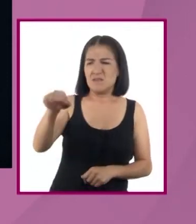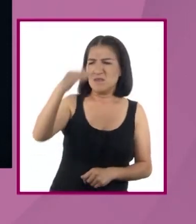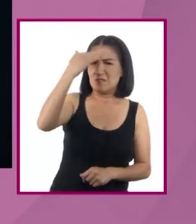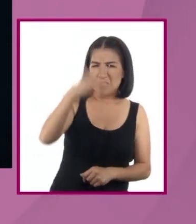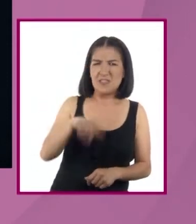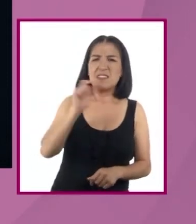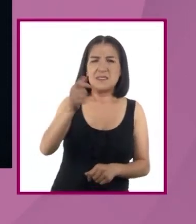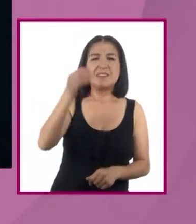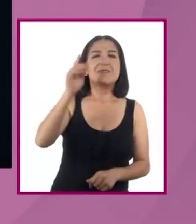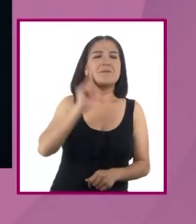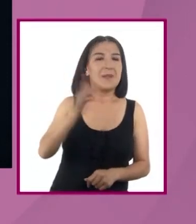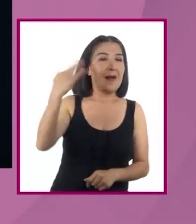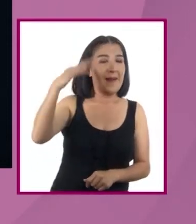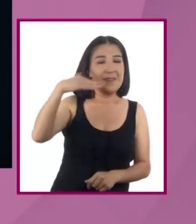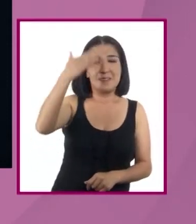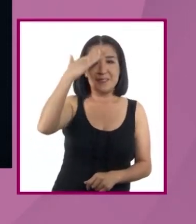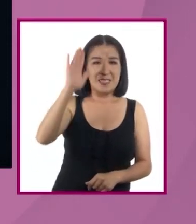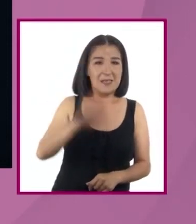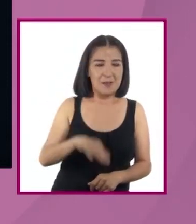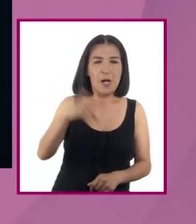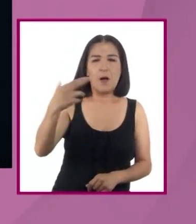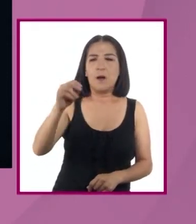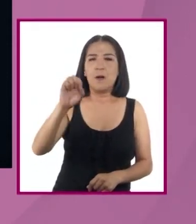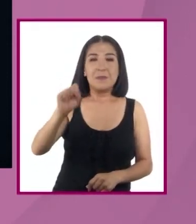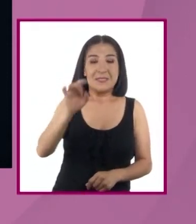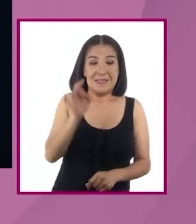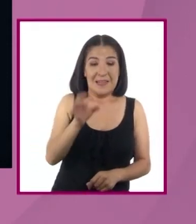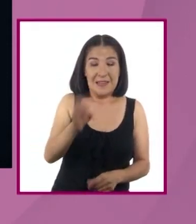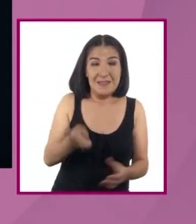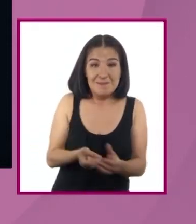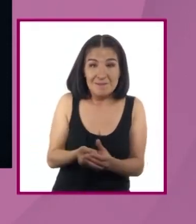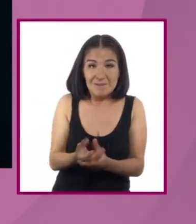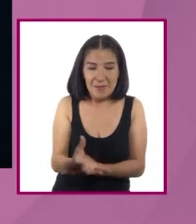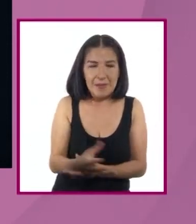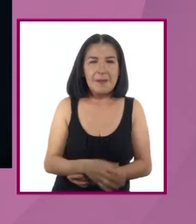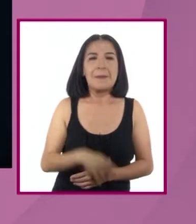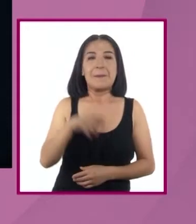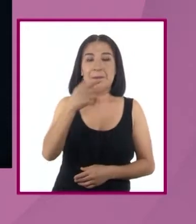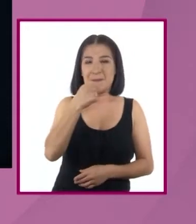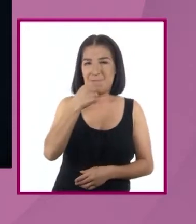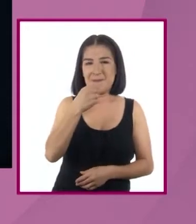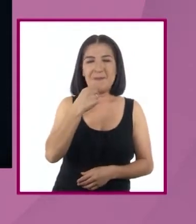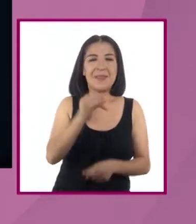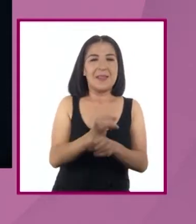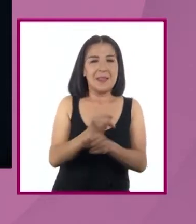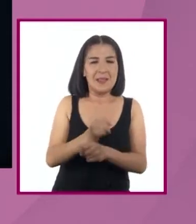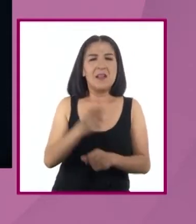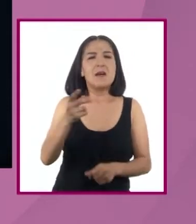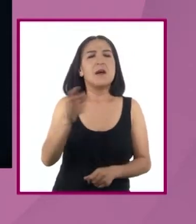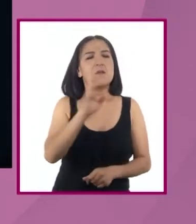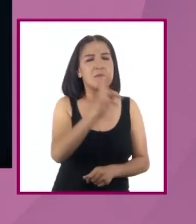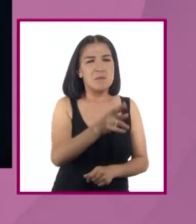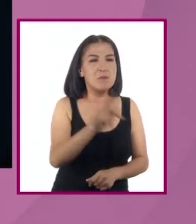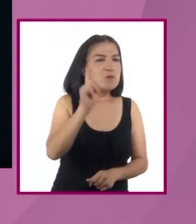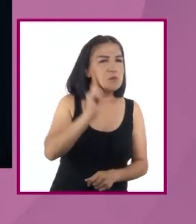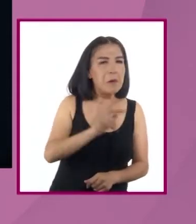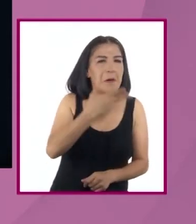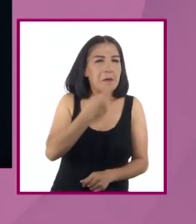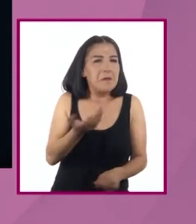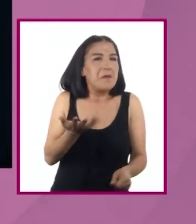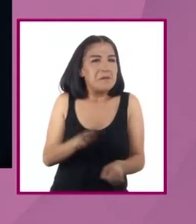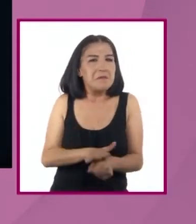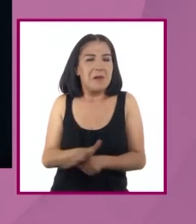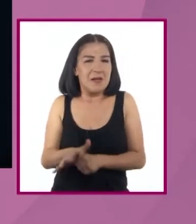que la señora Holmes estaba a punto de parir hace días? Y Rice contestó: ¿cree que sea niño o niña?